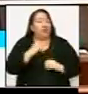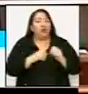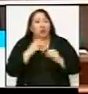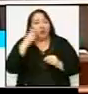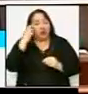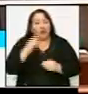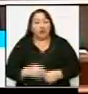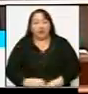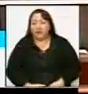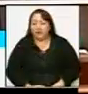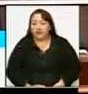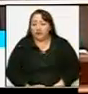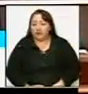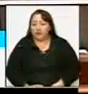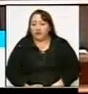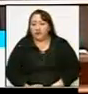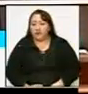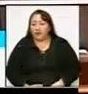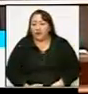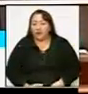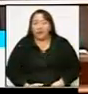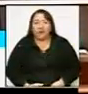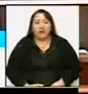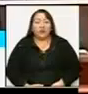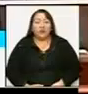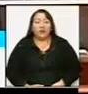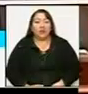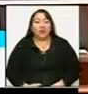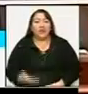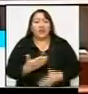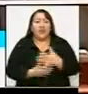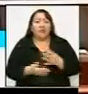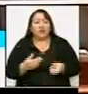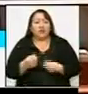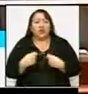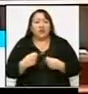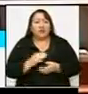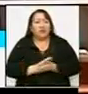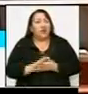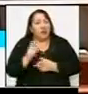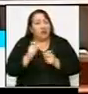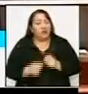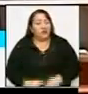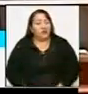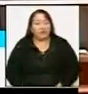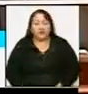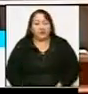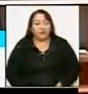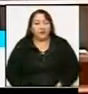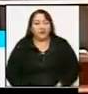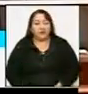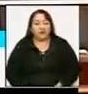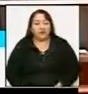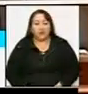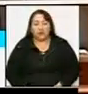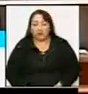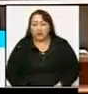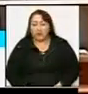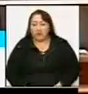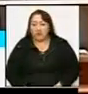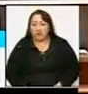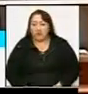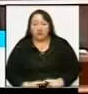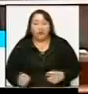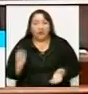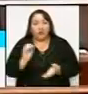organizaciones políticas. El trámite de renuncia no debe generar ningún costo al ciudadano. No se puede postular por